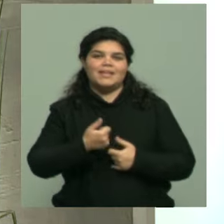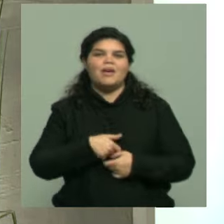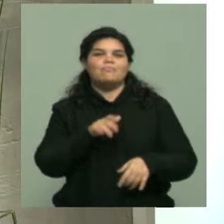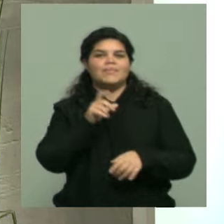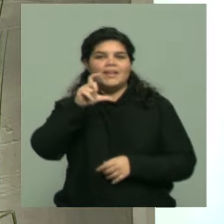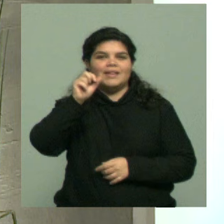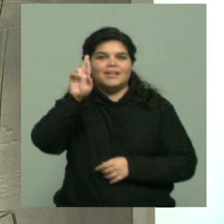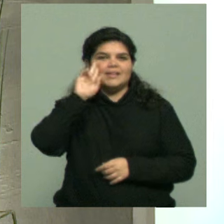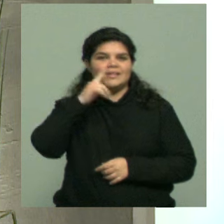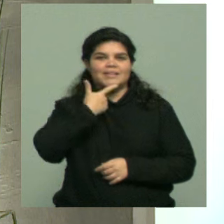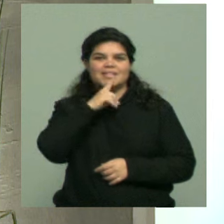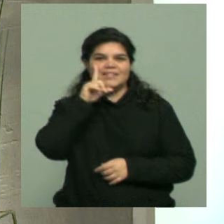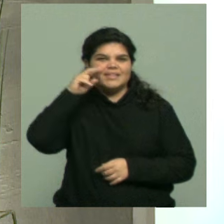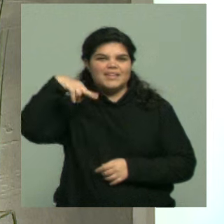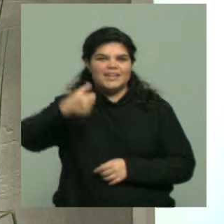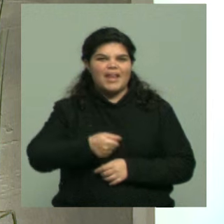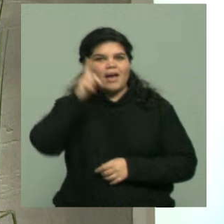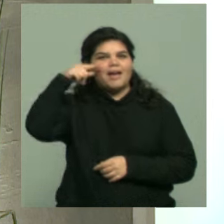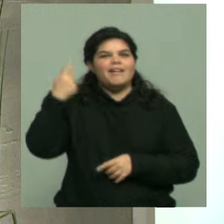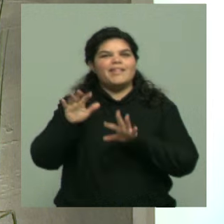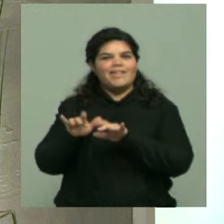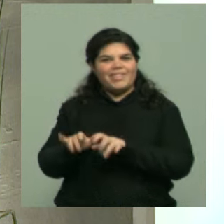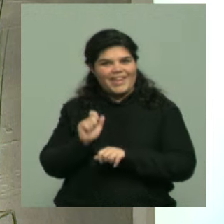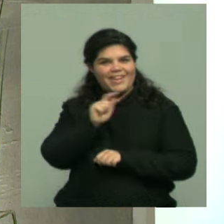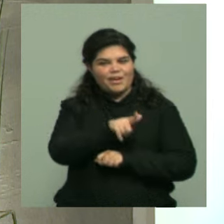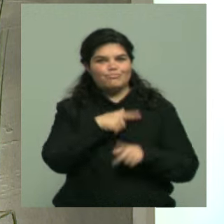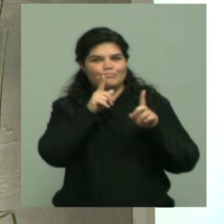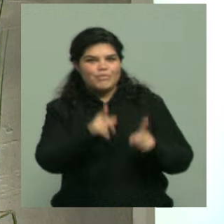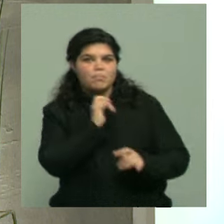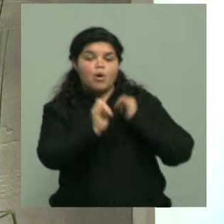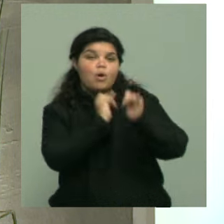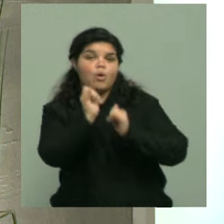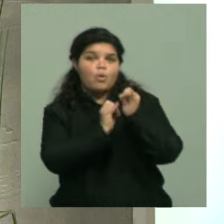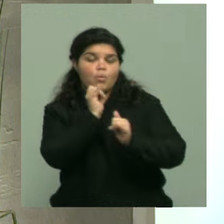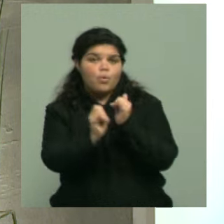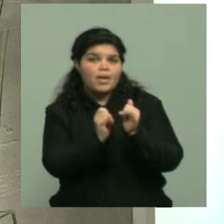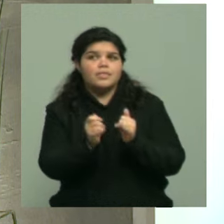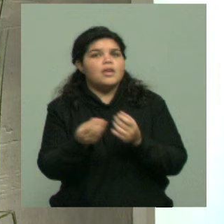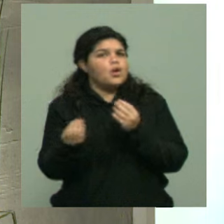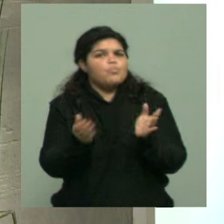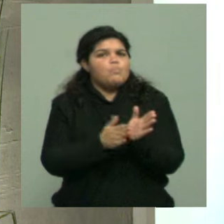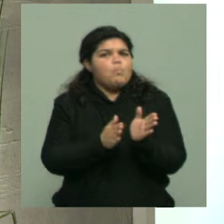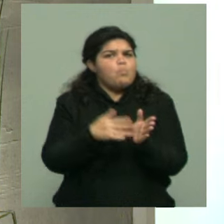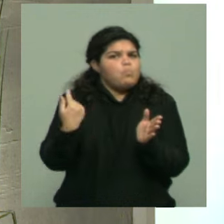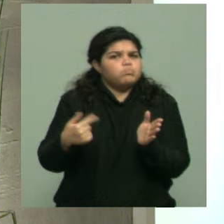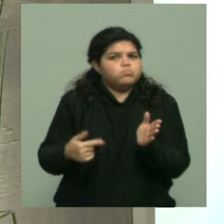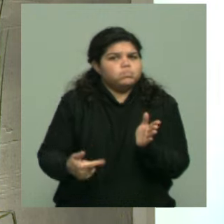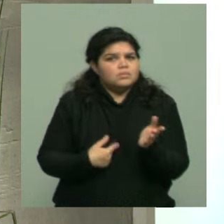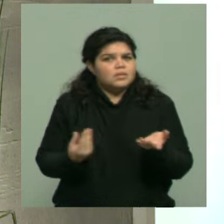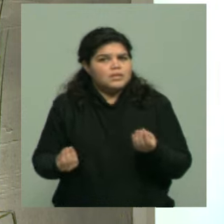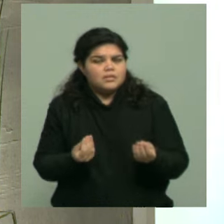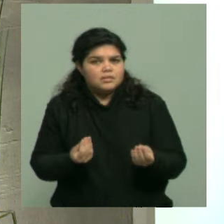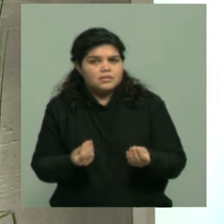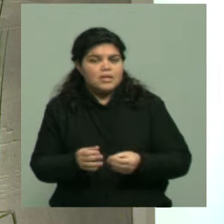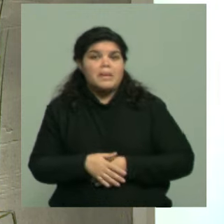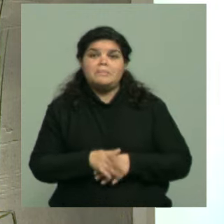de volver a estar sobre las tablas, como dice uno generalmente, y cómo es esta propuesta, ¿no?, que traen para que